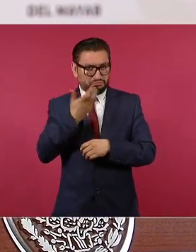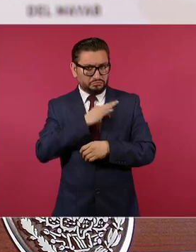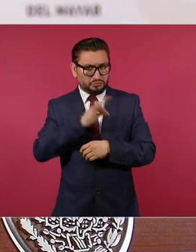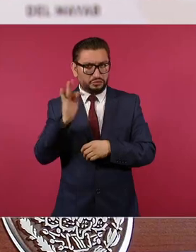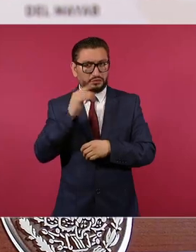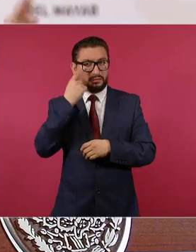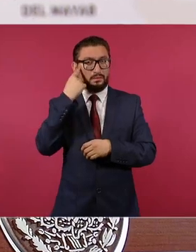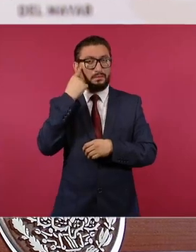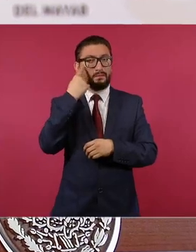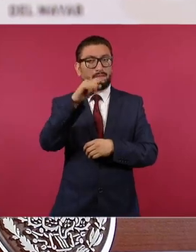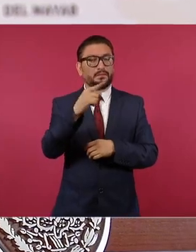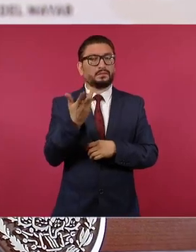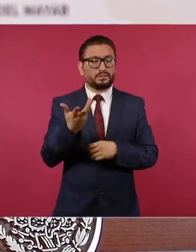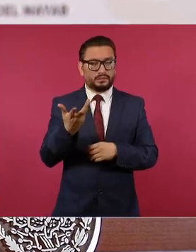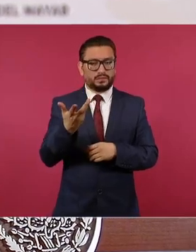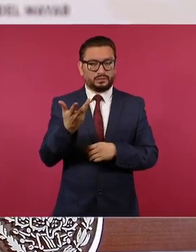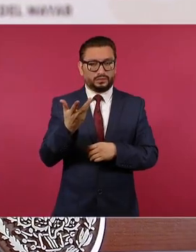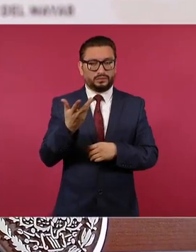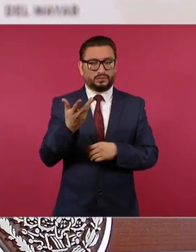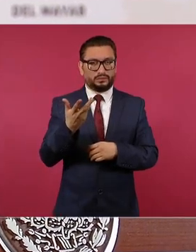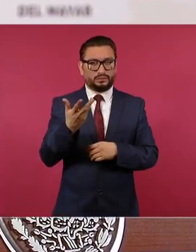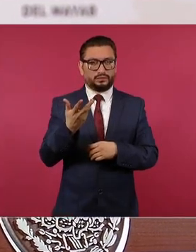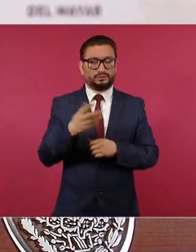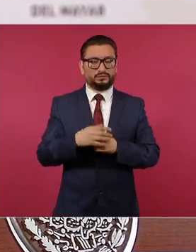para que pueda haber